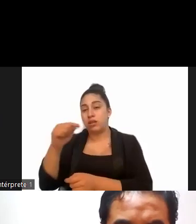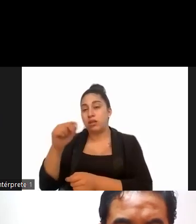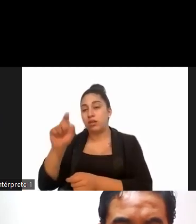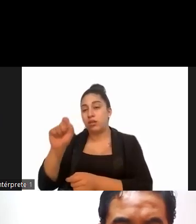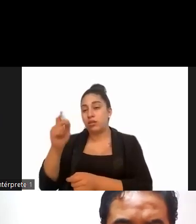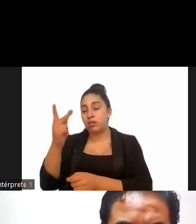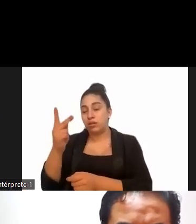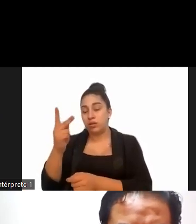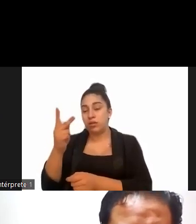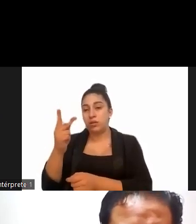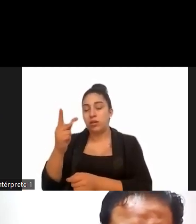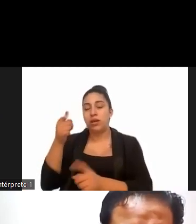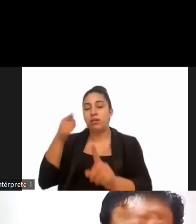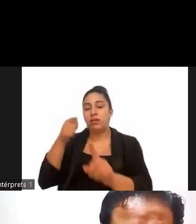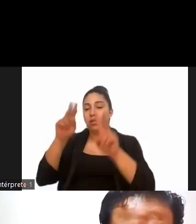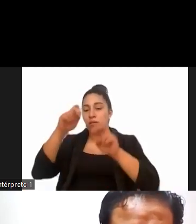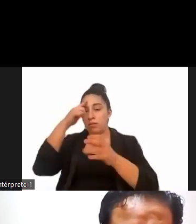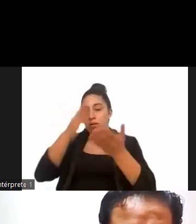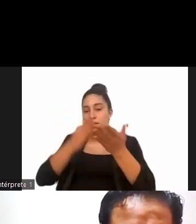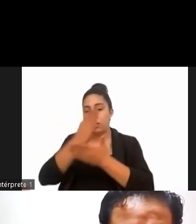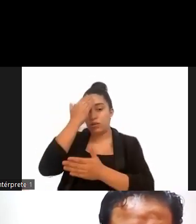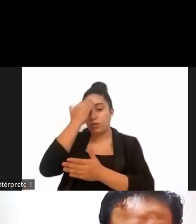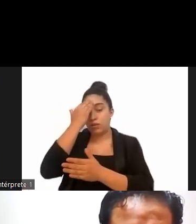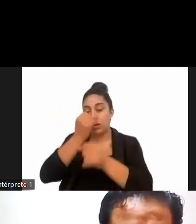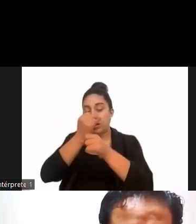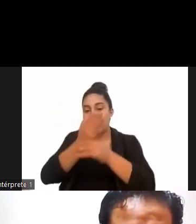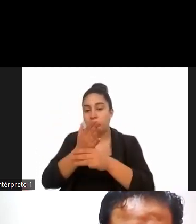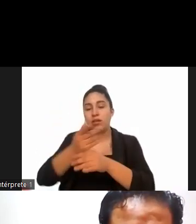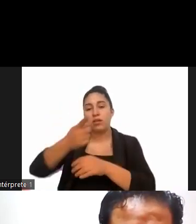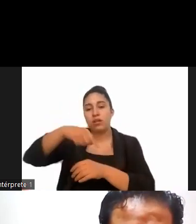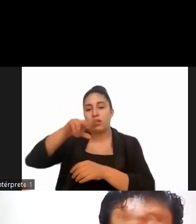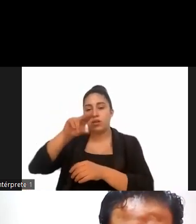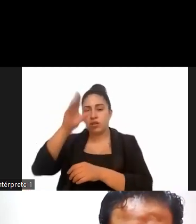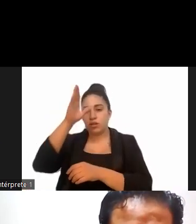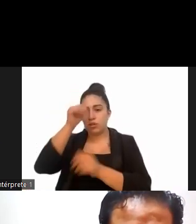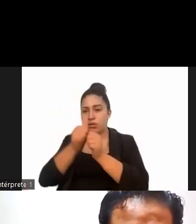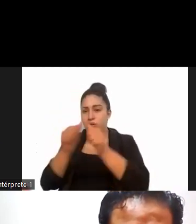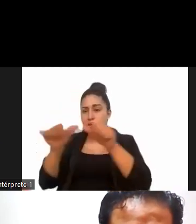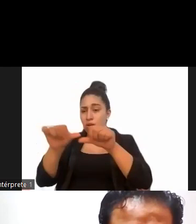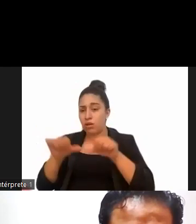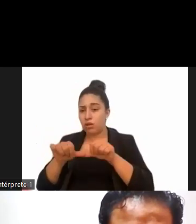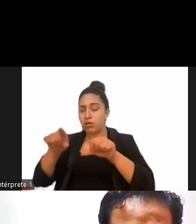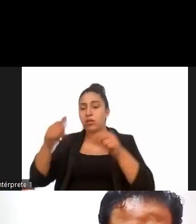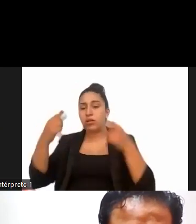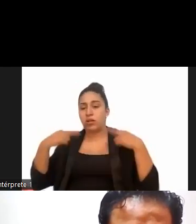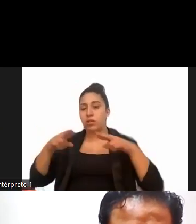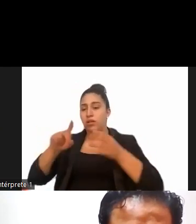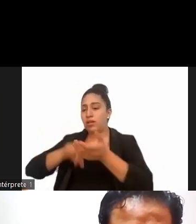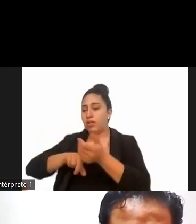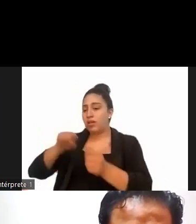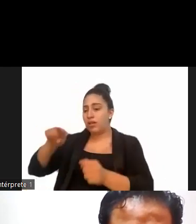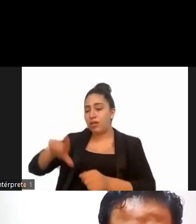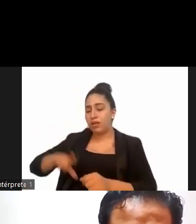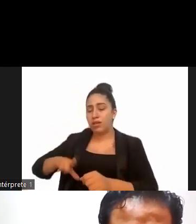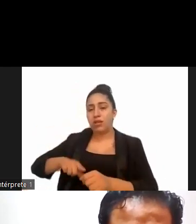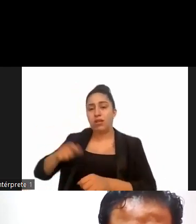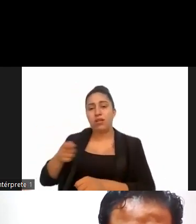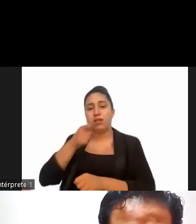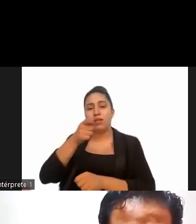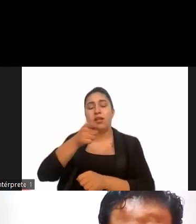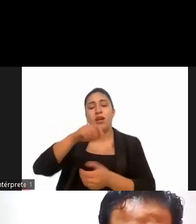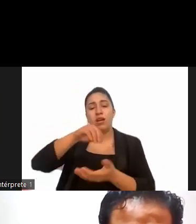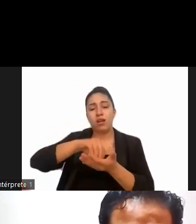RR.IP.1573/2022 en materia de acceso a la información en contra de las resoluciones de órganos garantes de las entidades federativas identificado con el expediente RIA